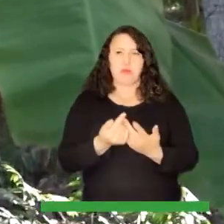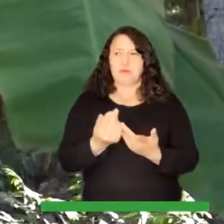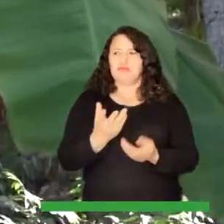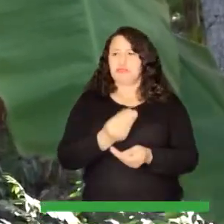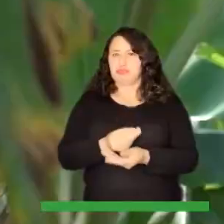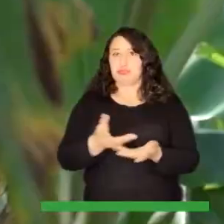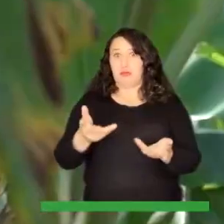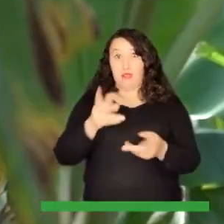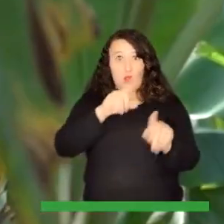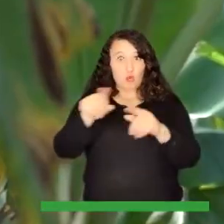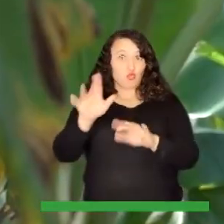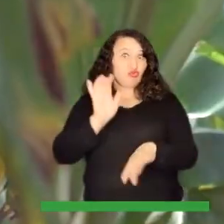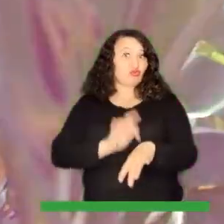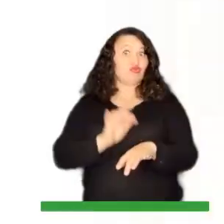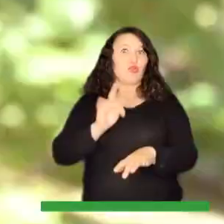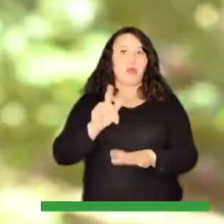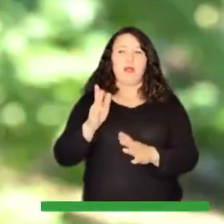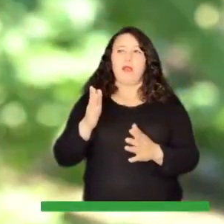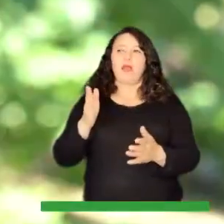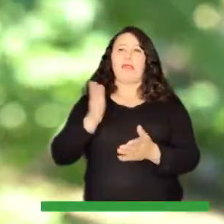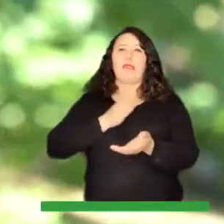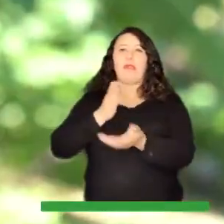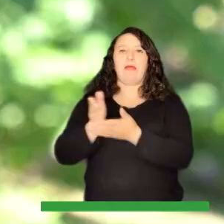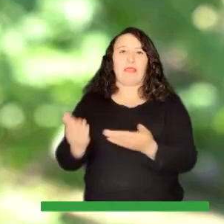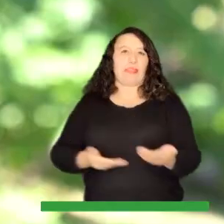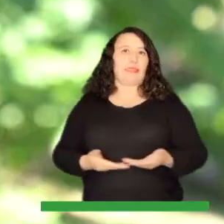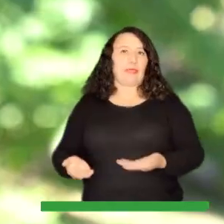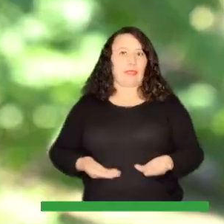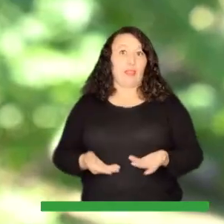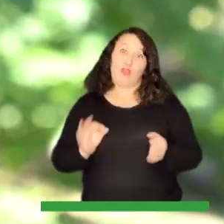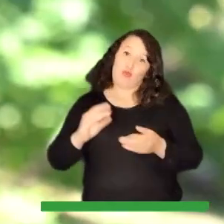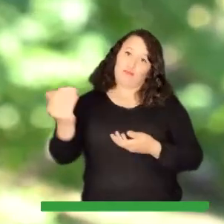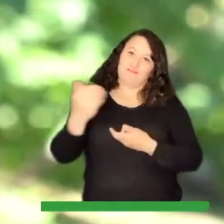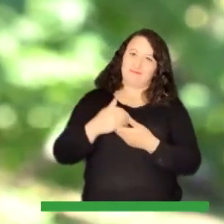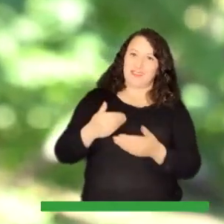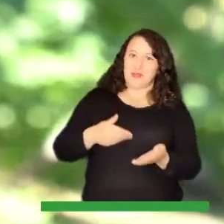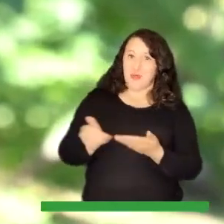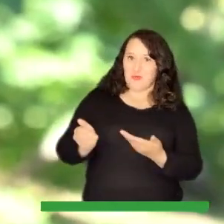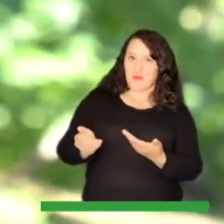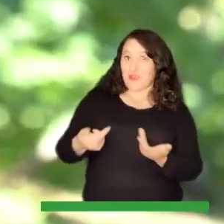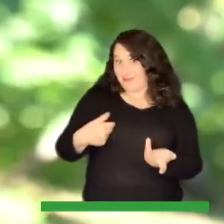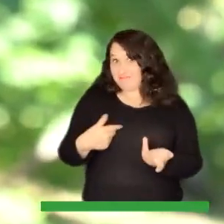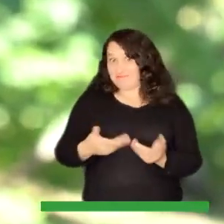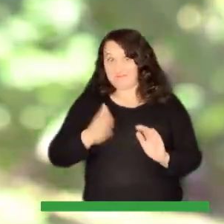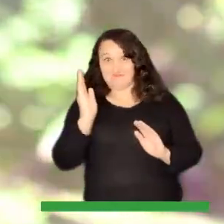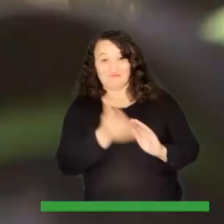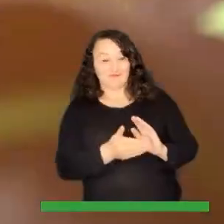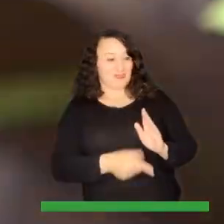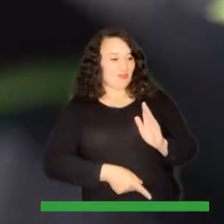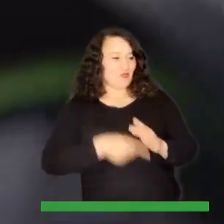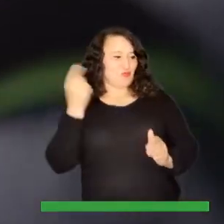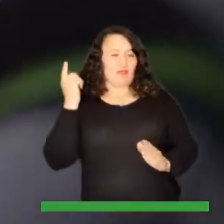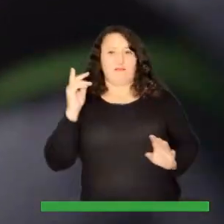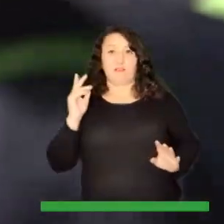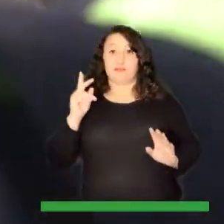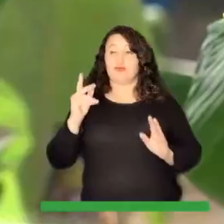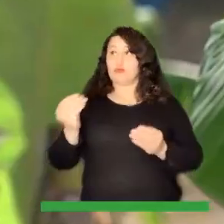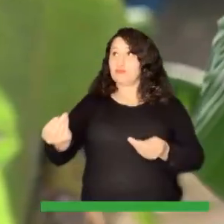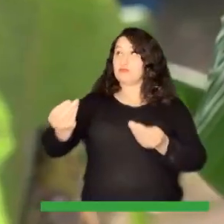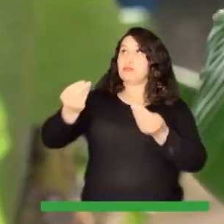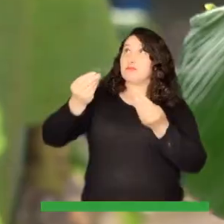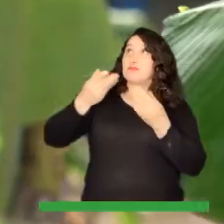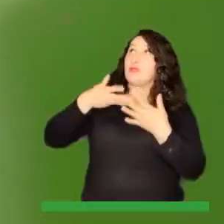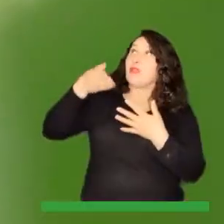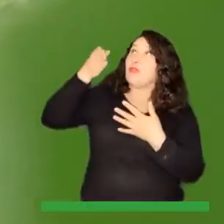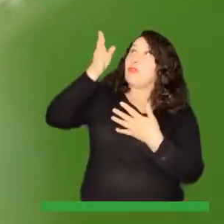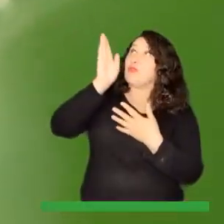donde muchas tienen que ir a una tienda a comprarla o venir a comprárselo de mí. Entonces, yo no lo voy a dejar. Mientras que Dios me da